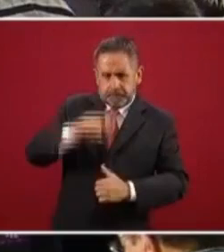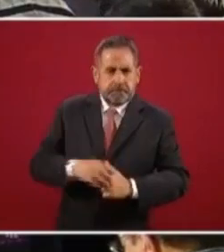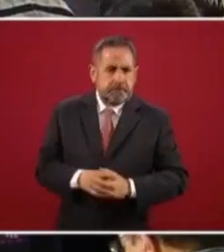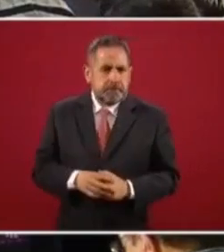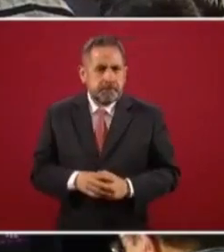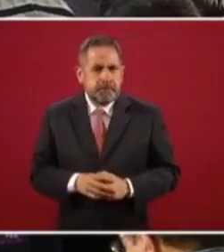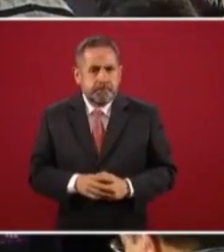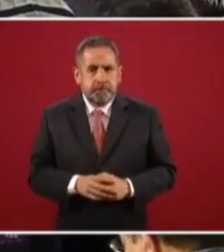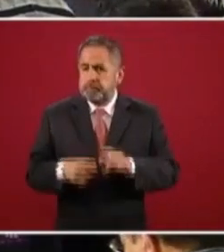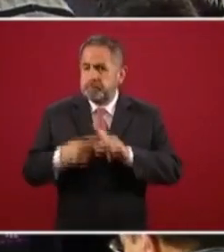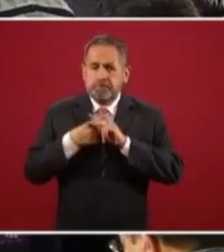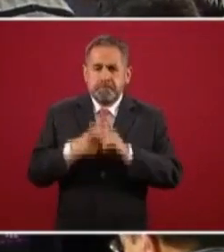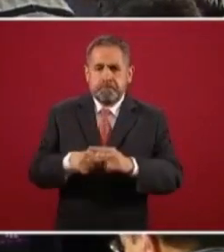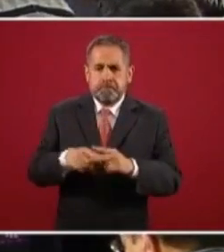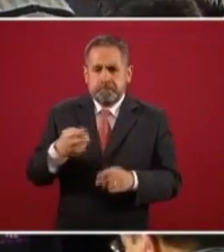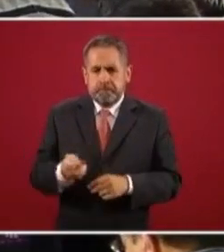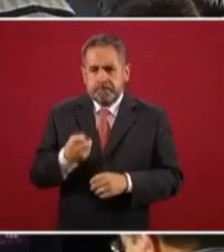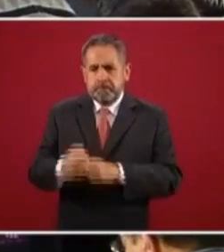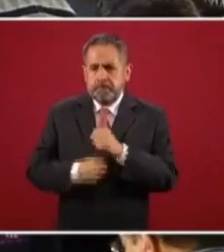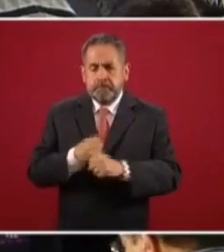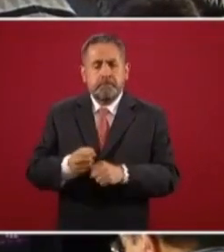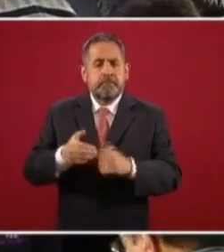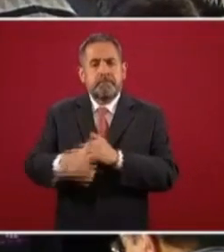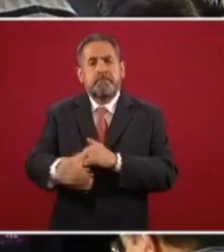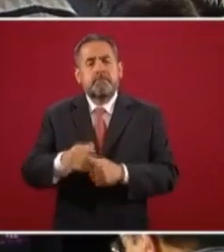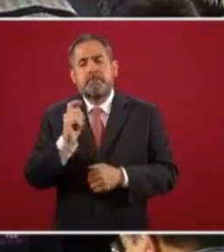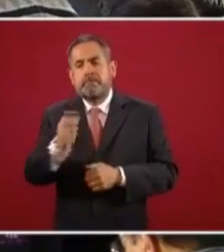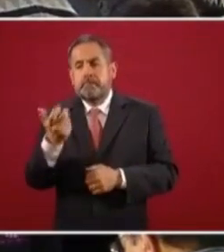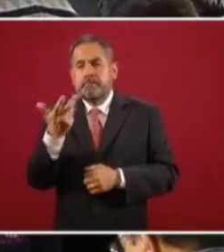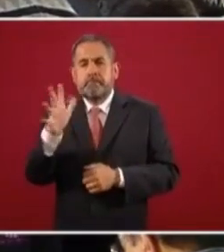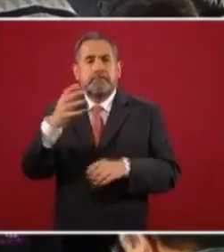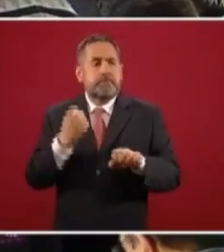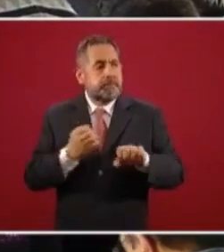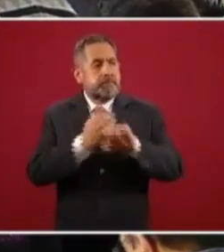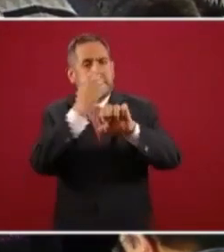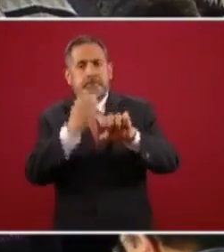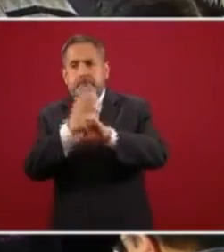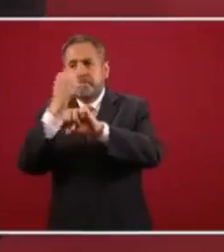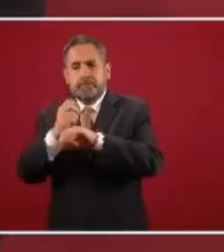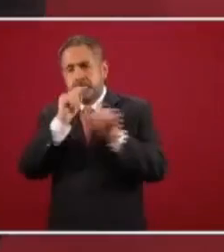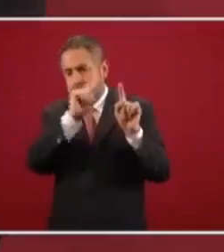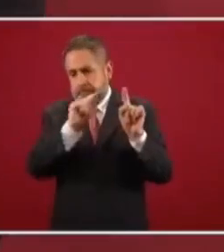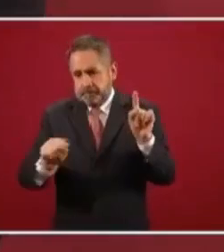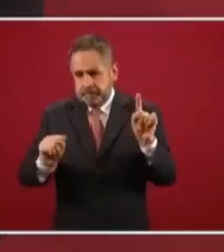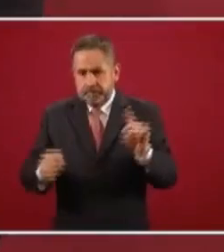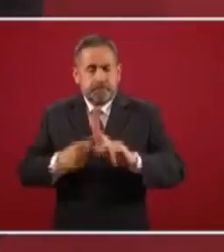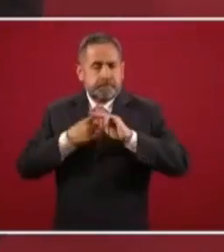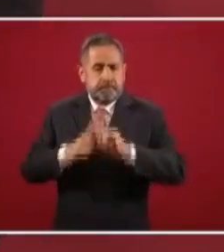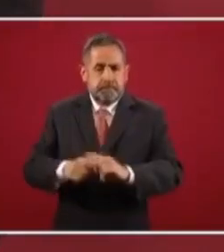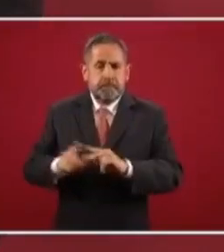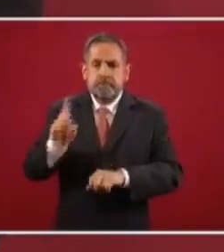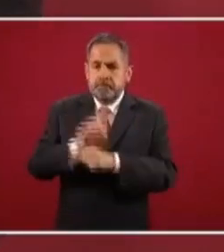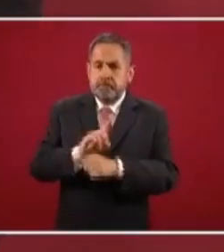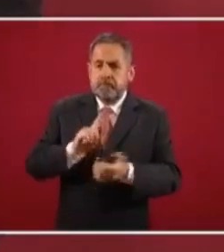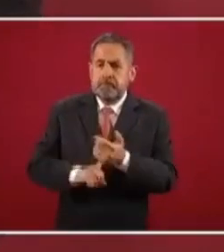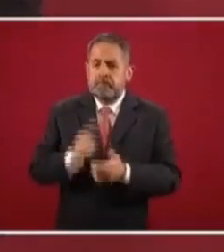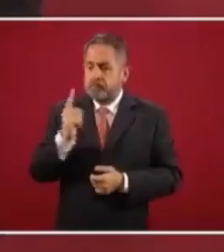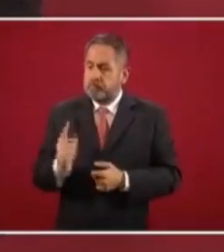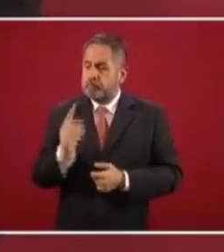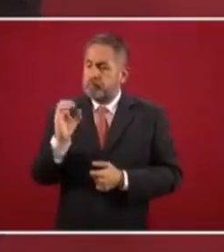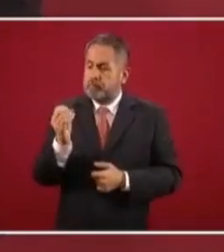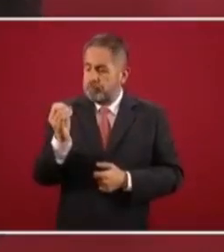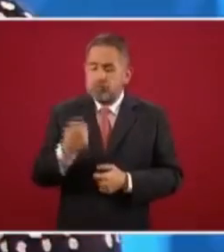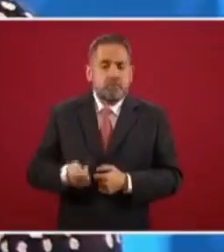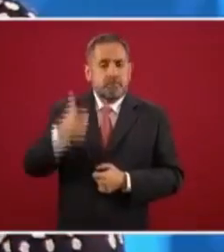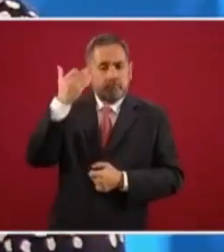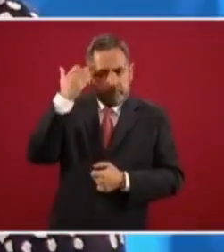etapas iniciará así este año en 10 entidades federativas. El 1 de octubre de este año inicia la